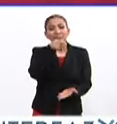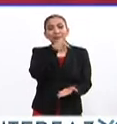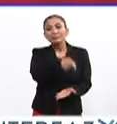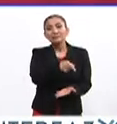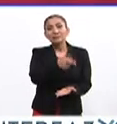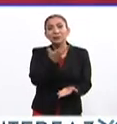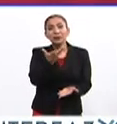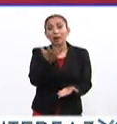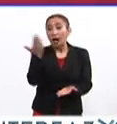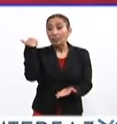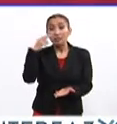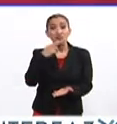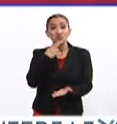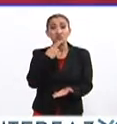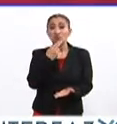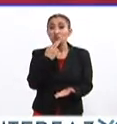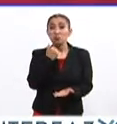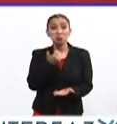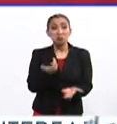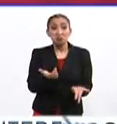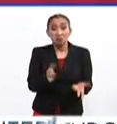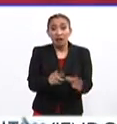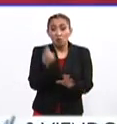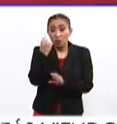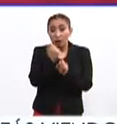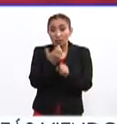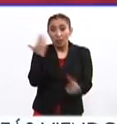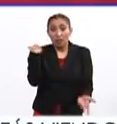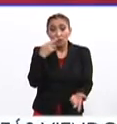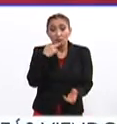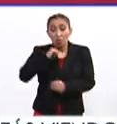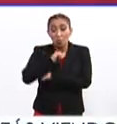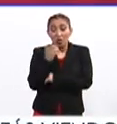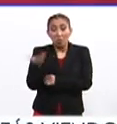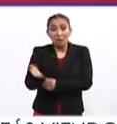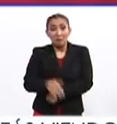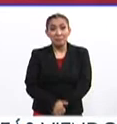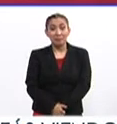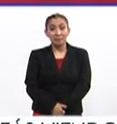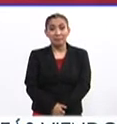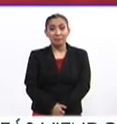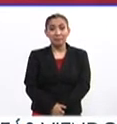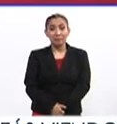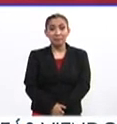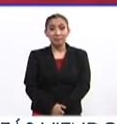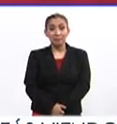no se ejercieron el año pasado.